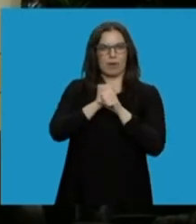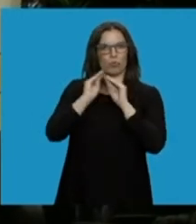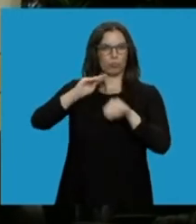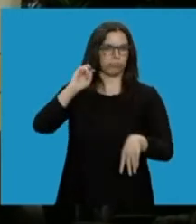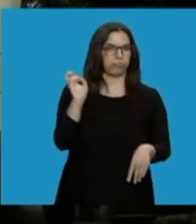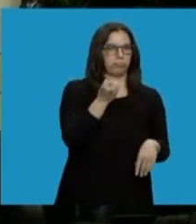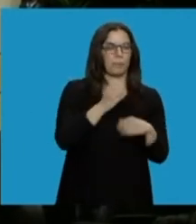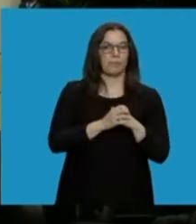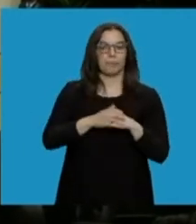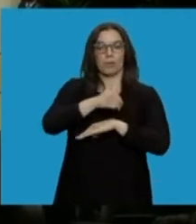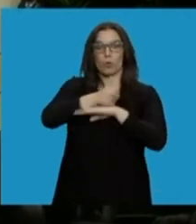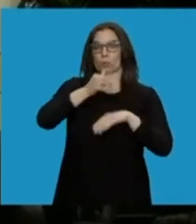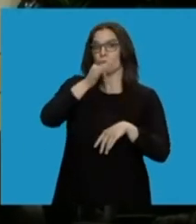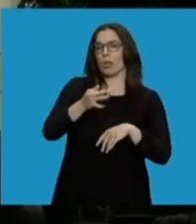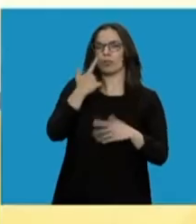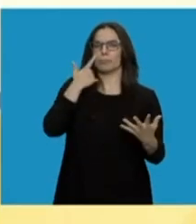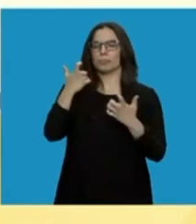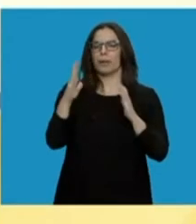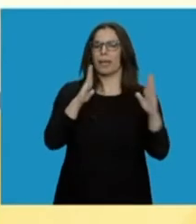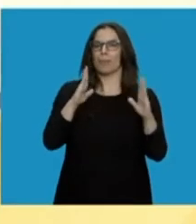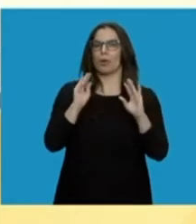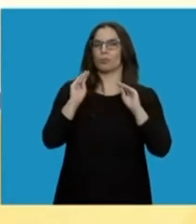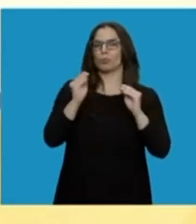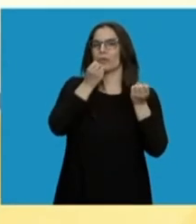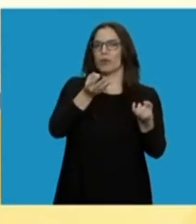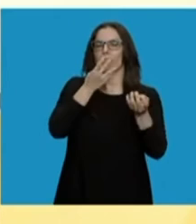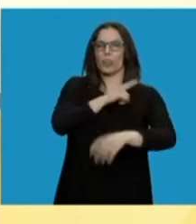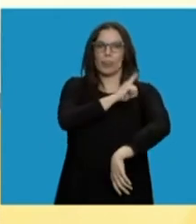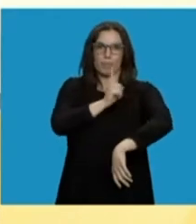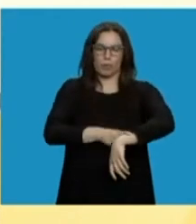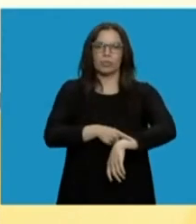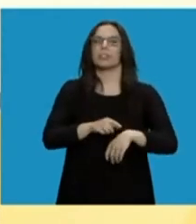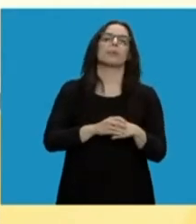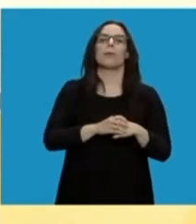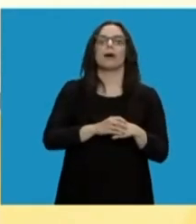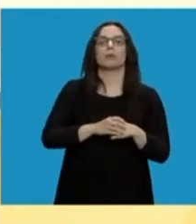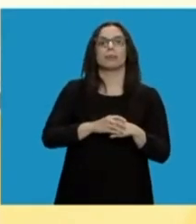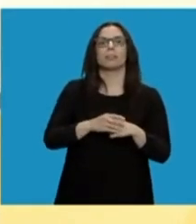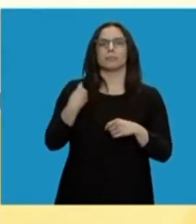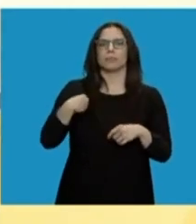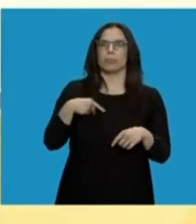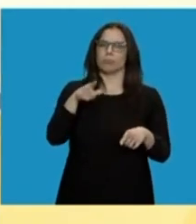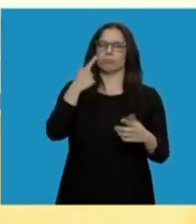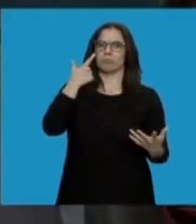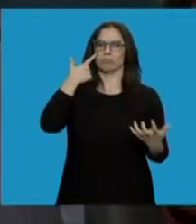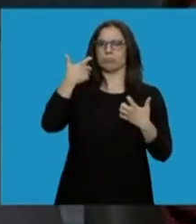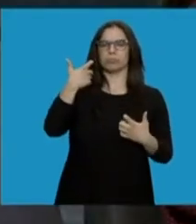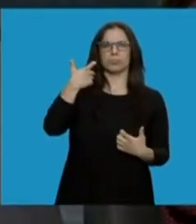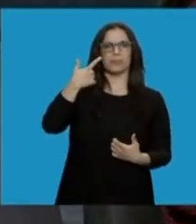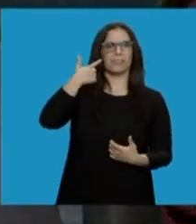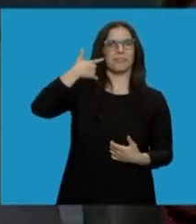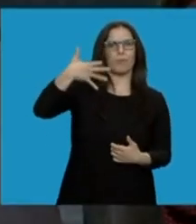jurado destaca su etapa como informador deportivo, materia en la que el galardonado ha sobresalido de manera notable a través de